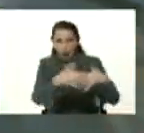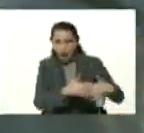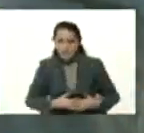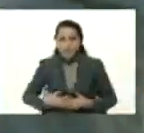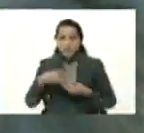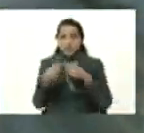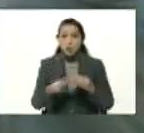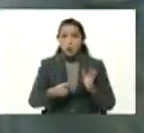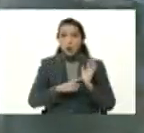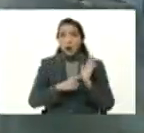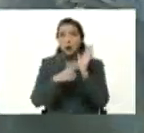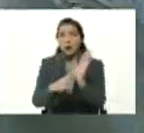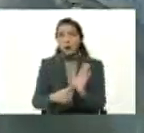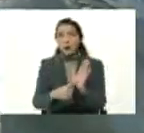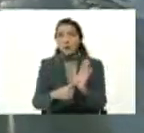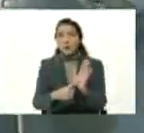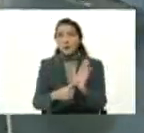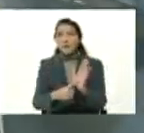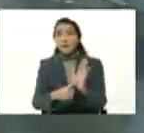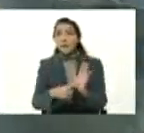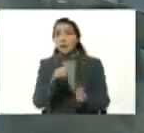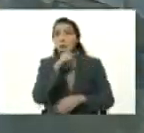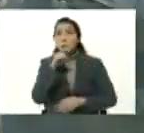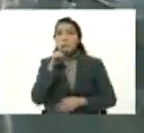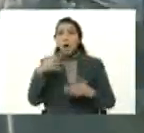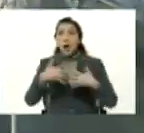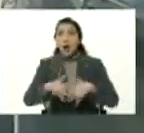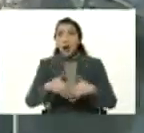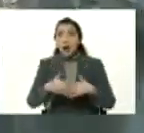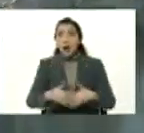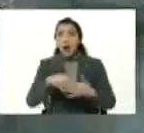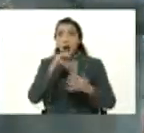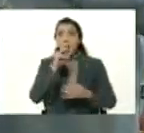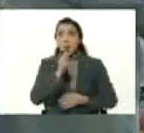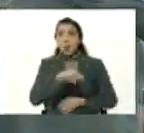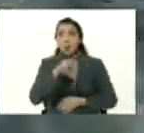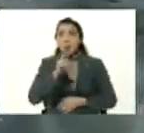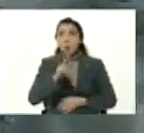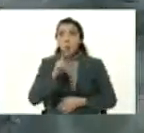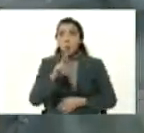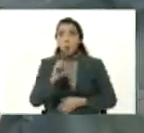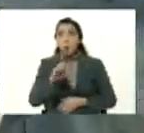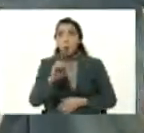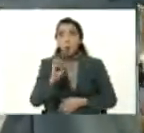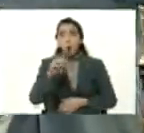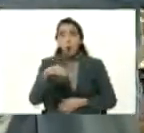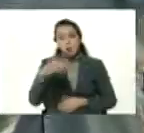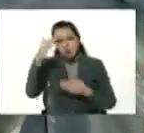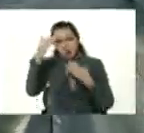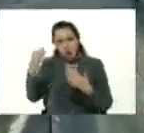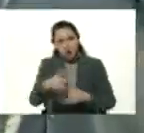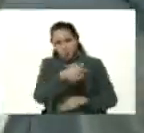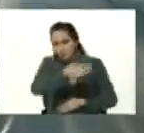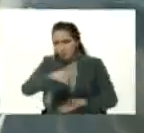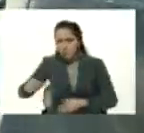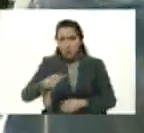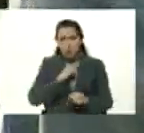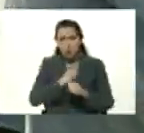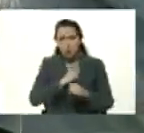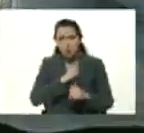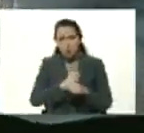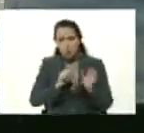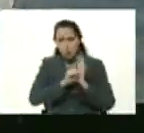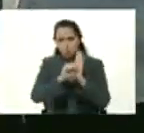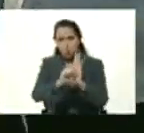usted puede ver están las empresas. La empresa Puro Lomo, saludo a todos, Puro Lomo,